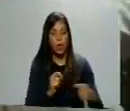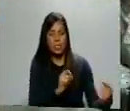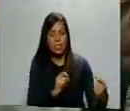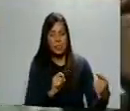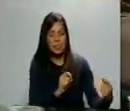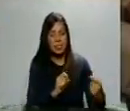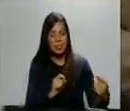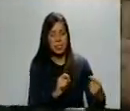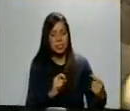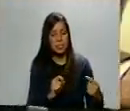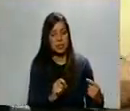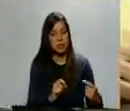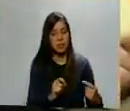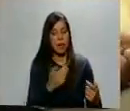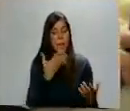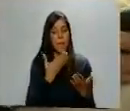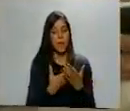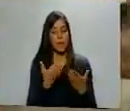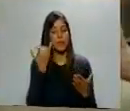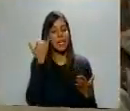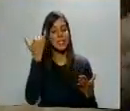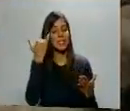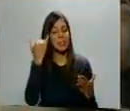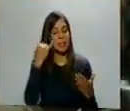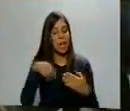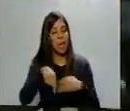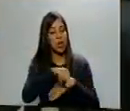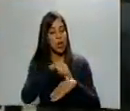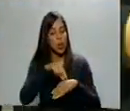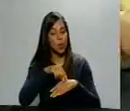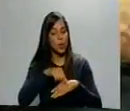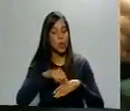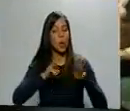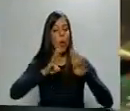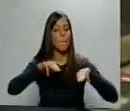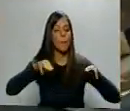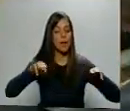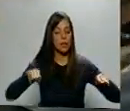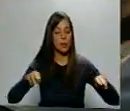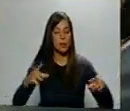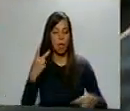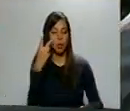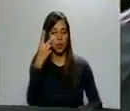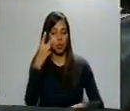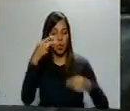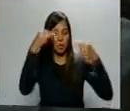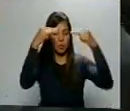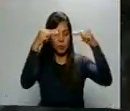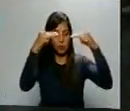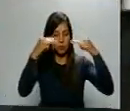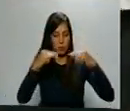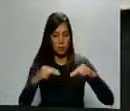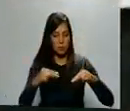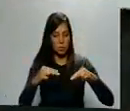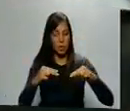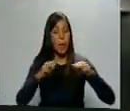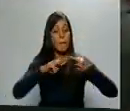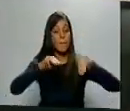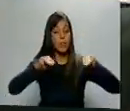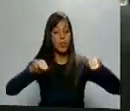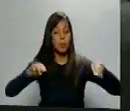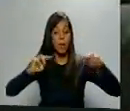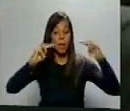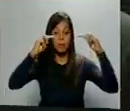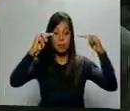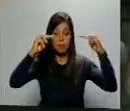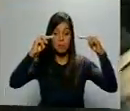y la constituyente trajo la propuesta de un gobierno metropolitano de dos niveles, un nivel metropolitano y